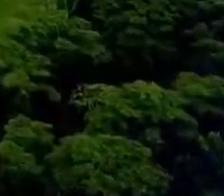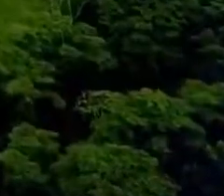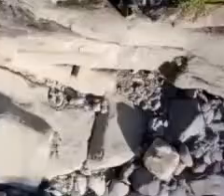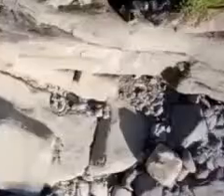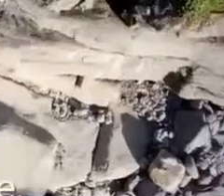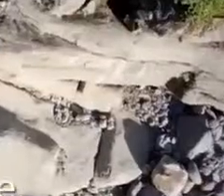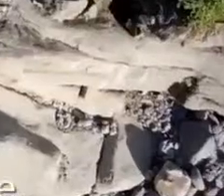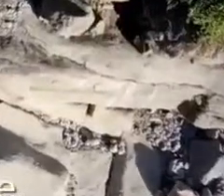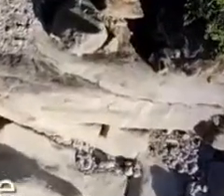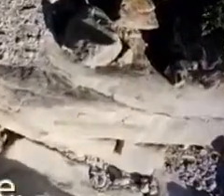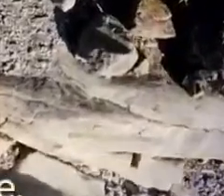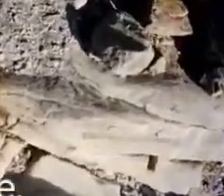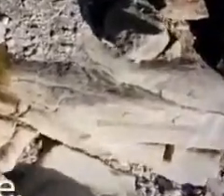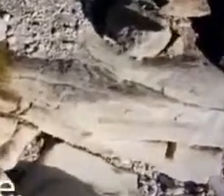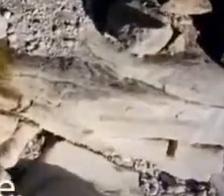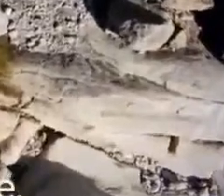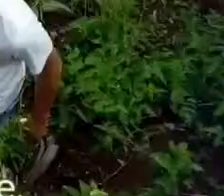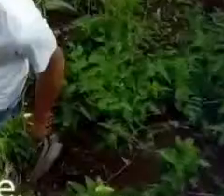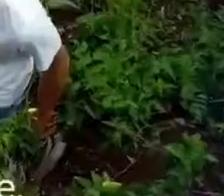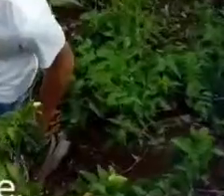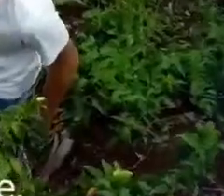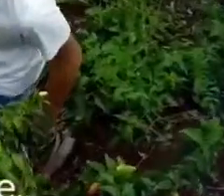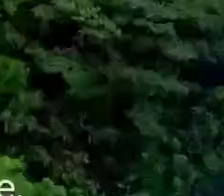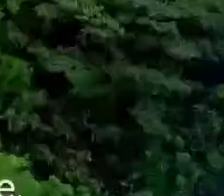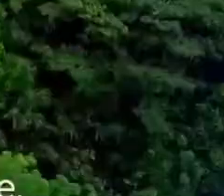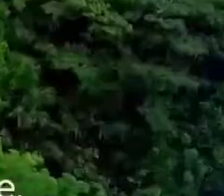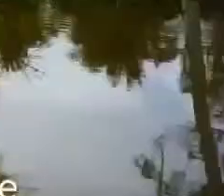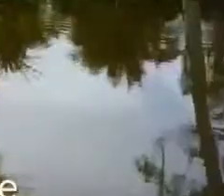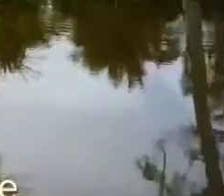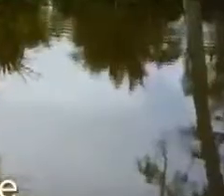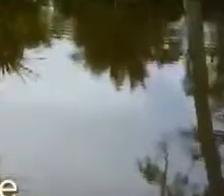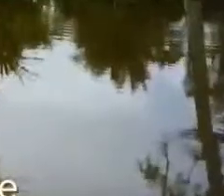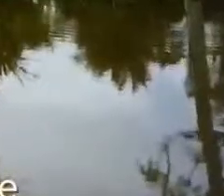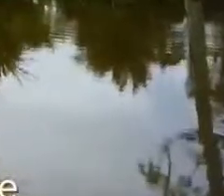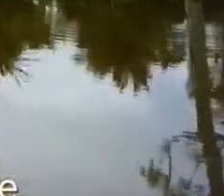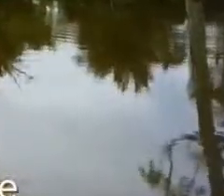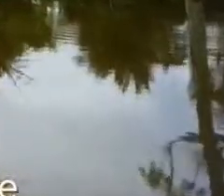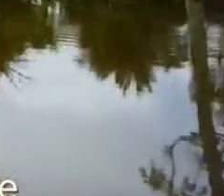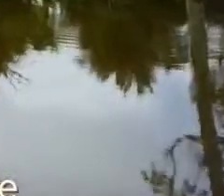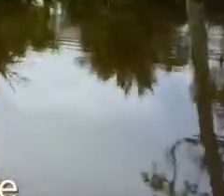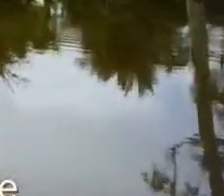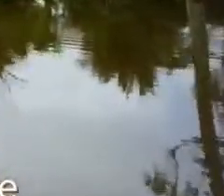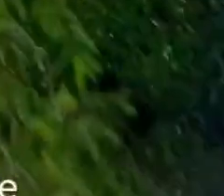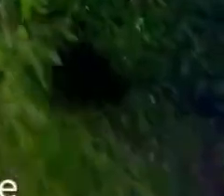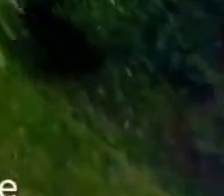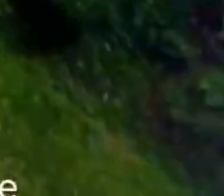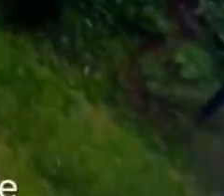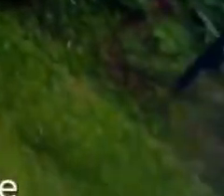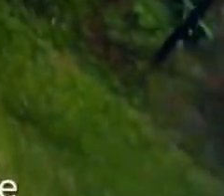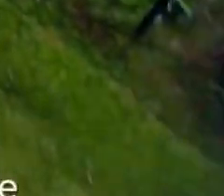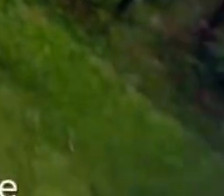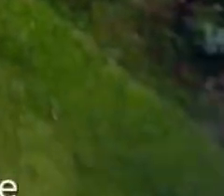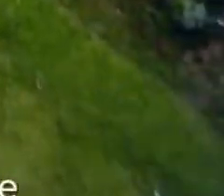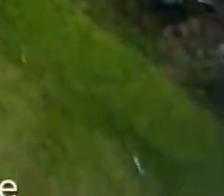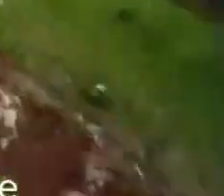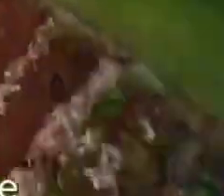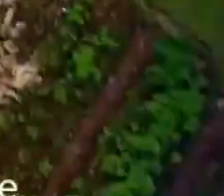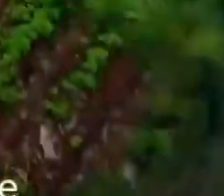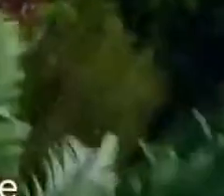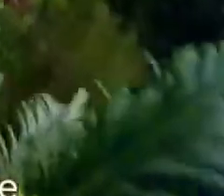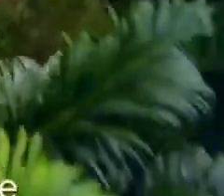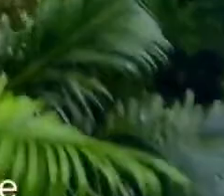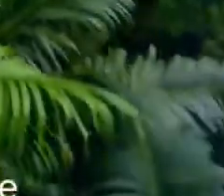más me gustó. Y la abundancia de agua, el suelo, el bosque. También que aquí en esta tierra se puede